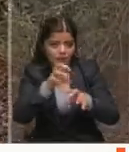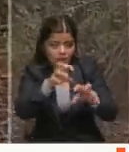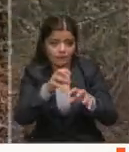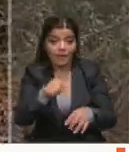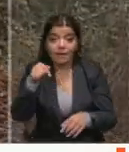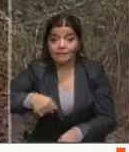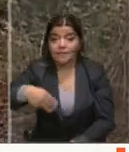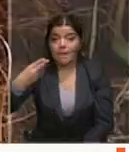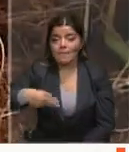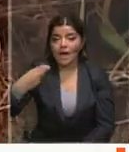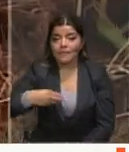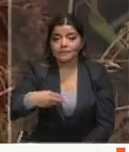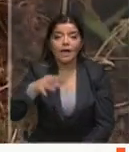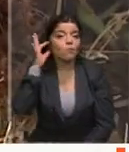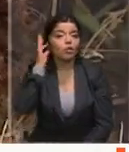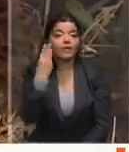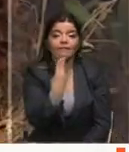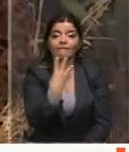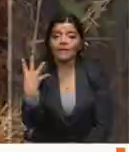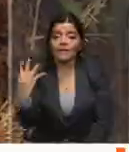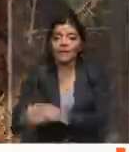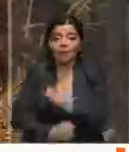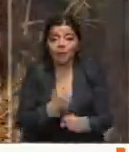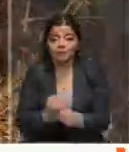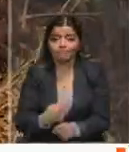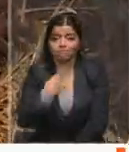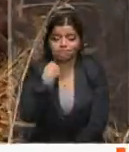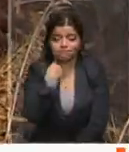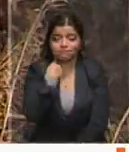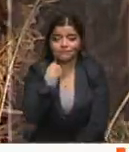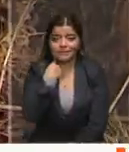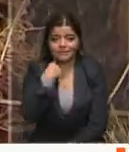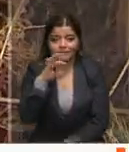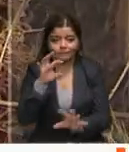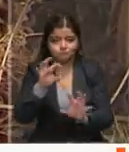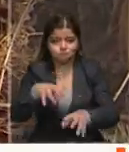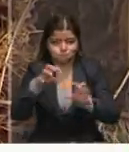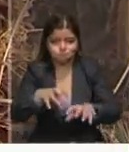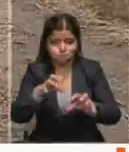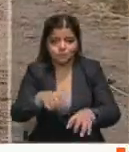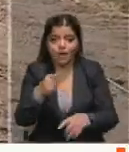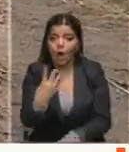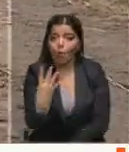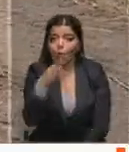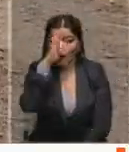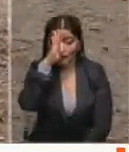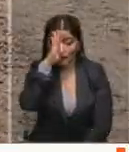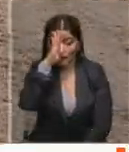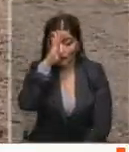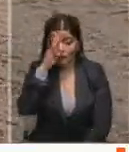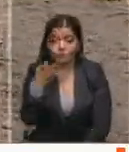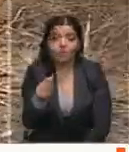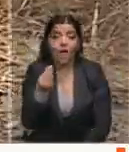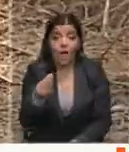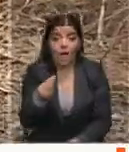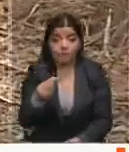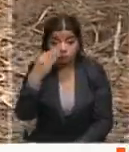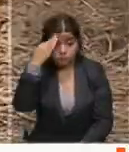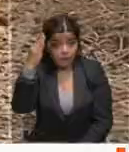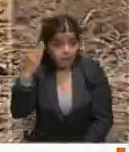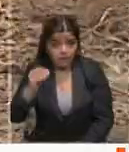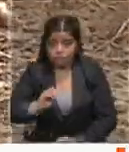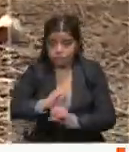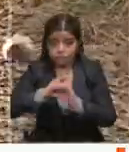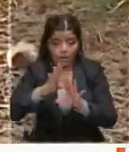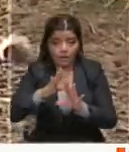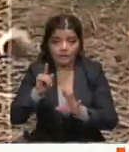la mujer de 34 años fue víctima de la agresividad de 4 perros de sus vecinos. Todo fue a plena luz del día,